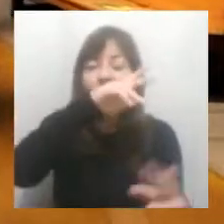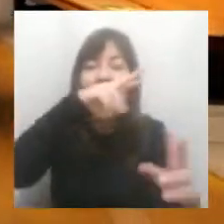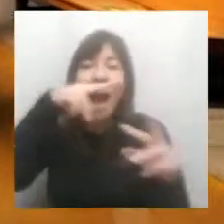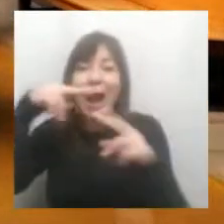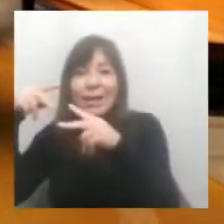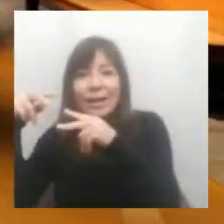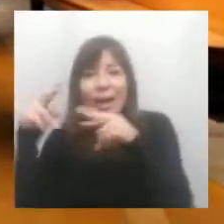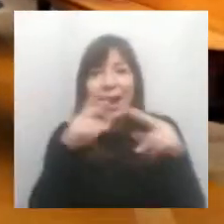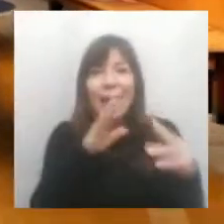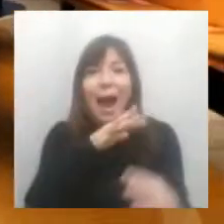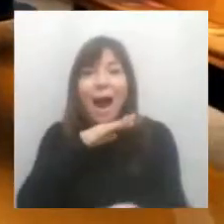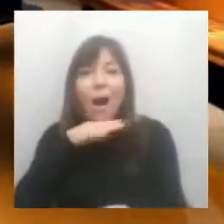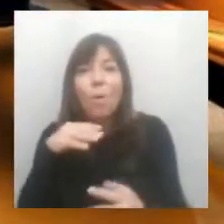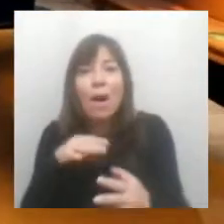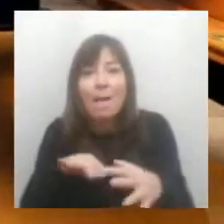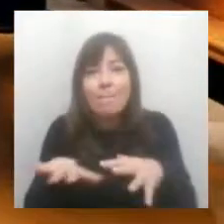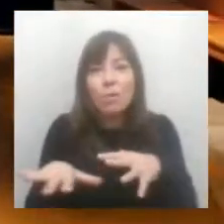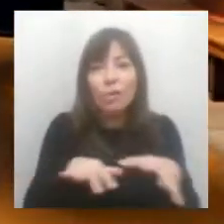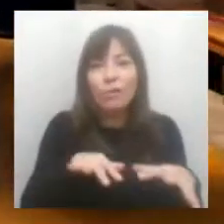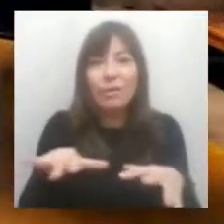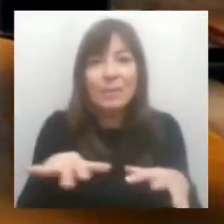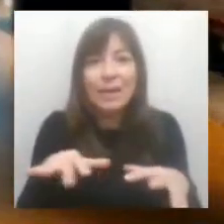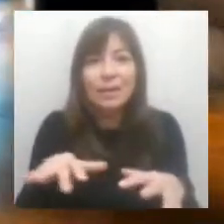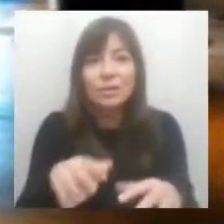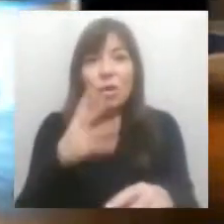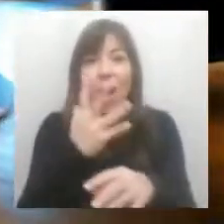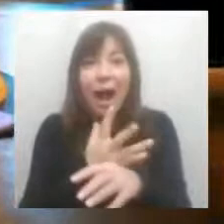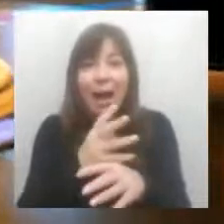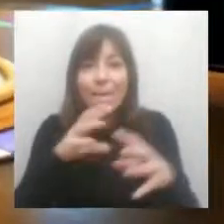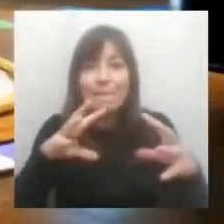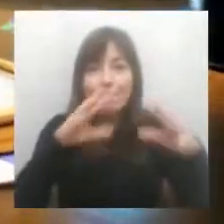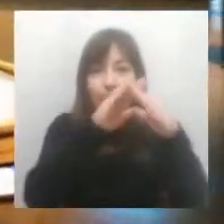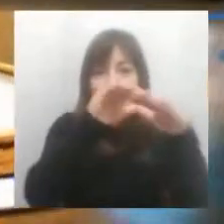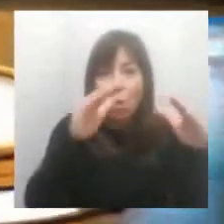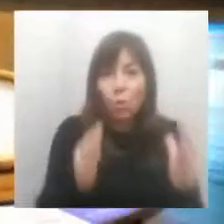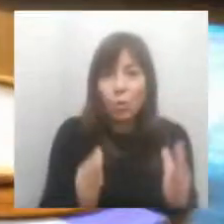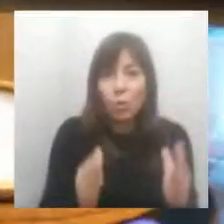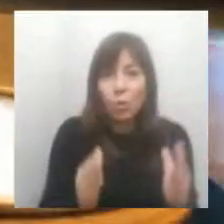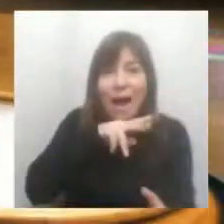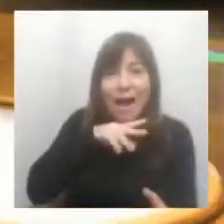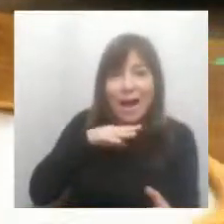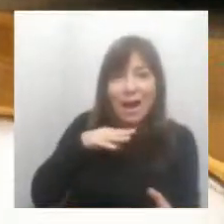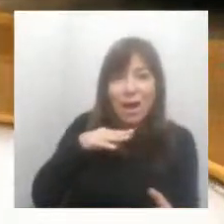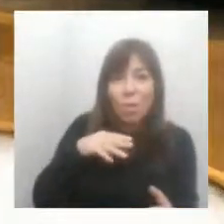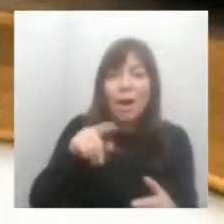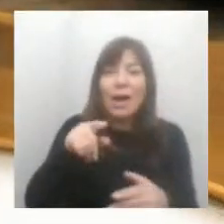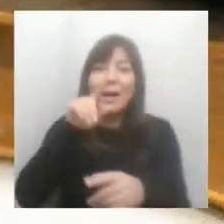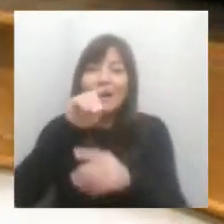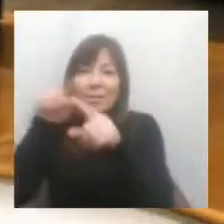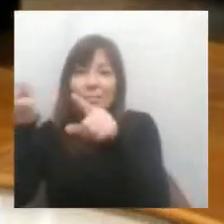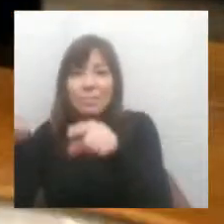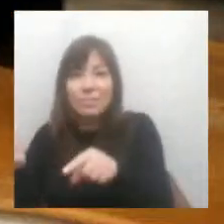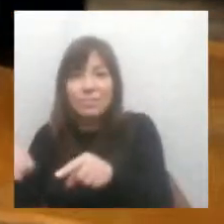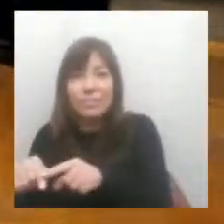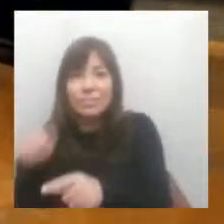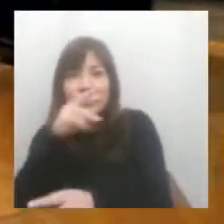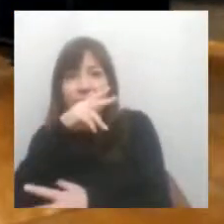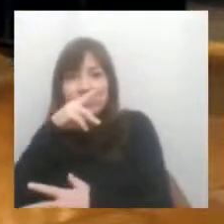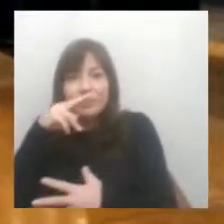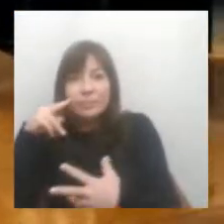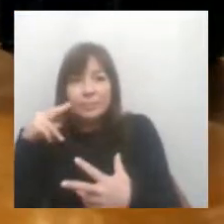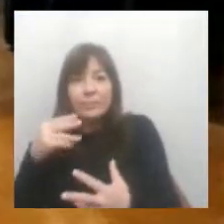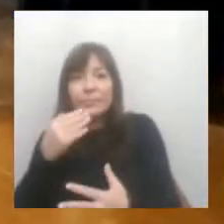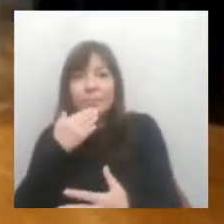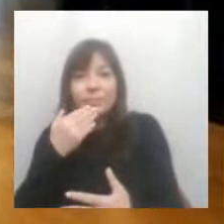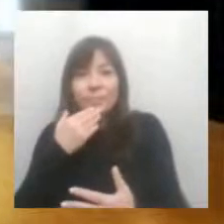movimiento. Si se fijan, tenemos módulos con aire, tenemos módulos con agua, se ve, por ejemplo, sobre la viscosidad, se habla también de